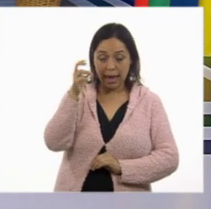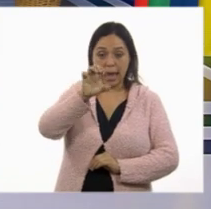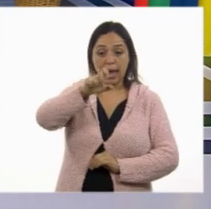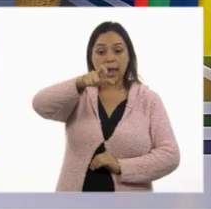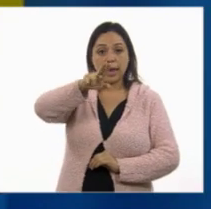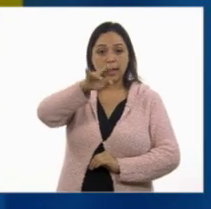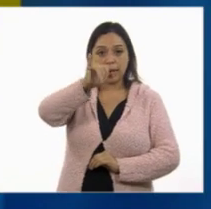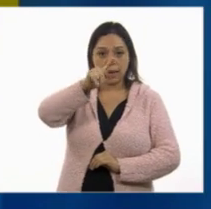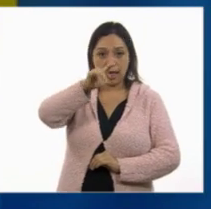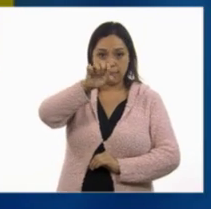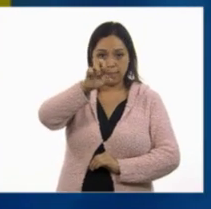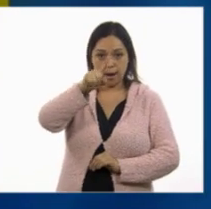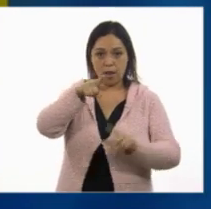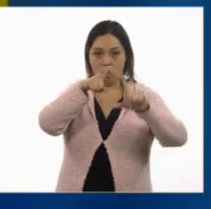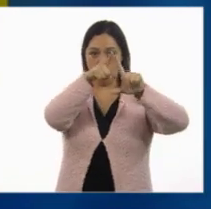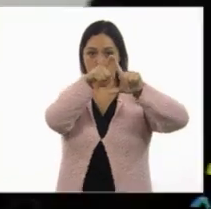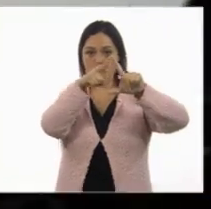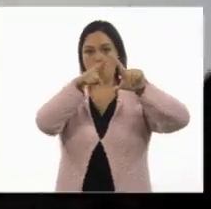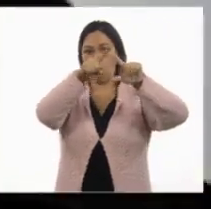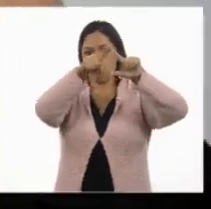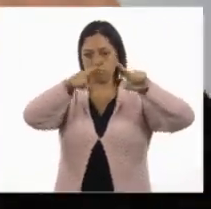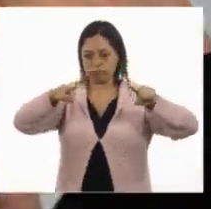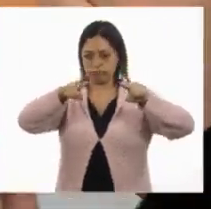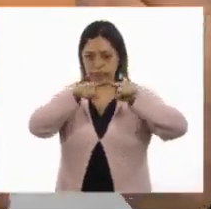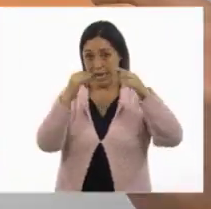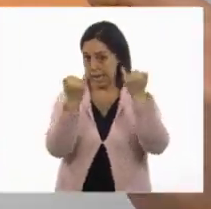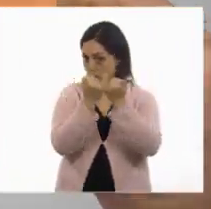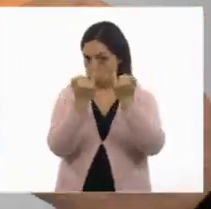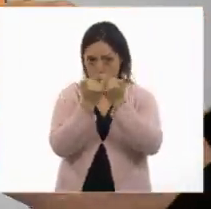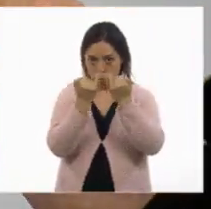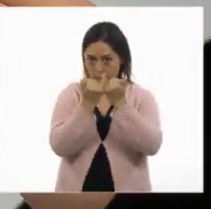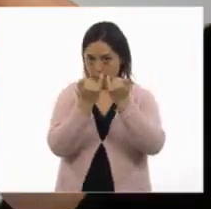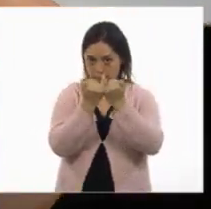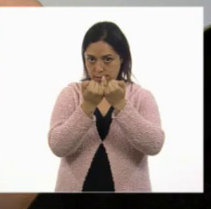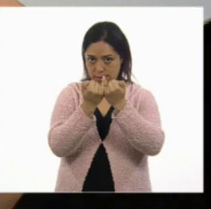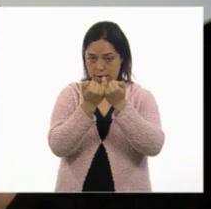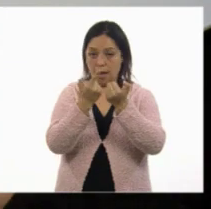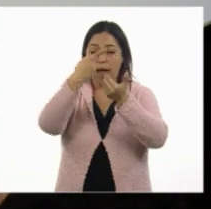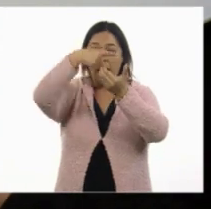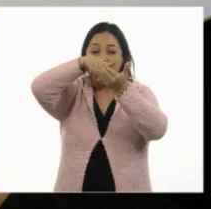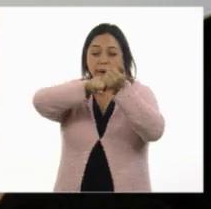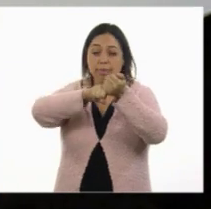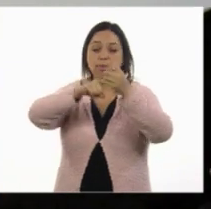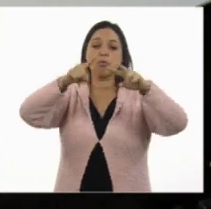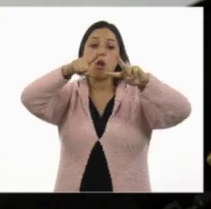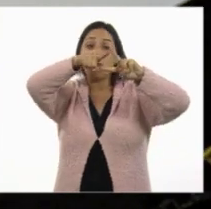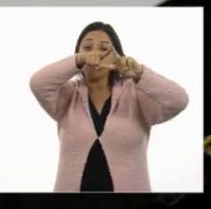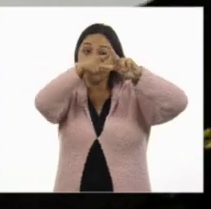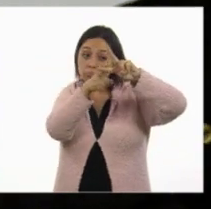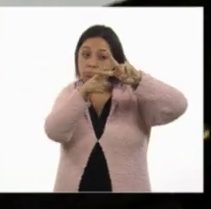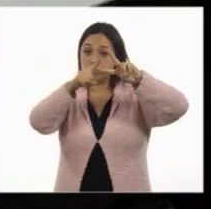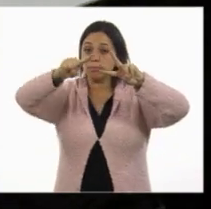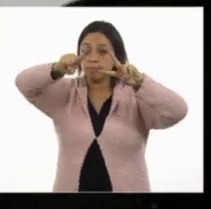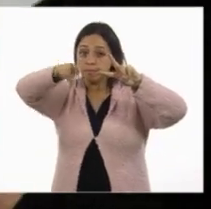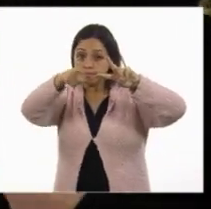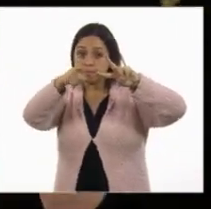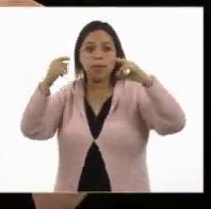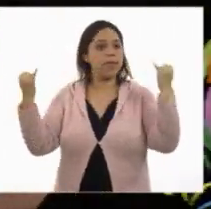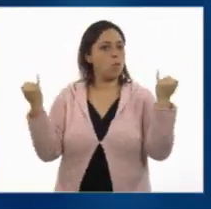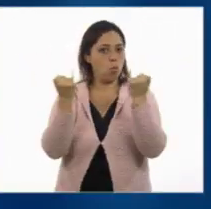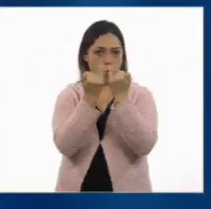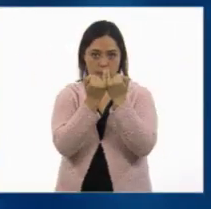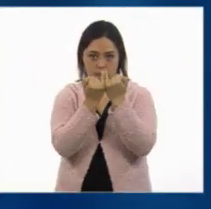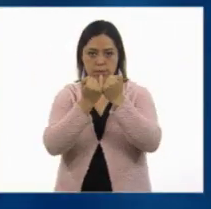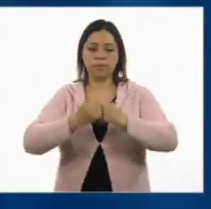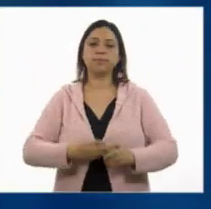equilátero. Sí. ¿Sale? Muy bien, tiene tres lados iguales y sus ángulos son iguales.